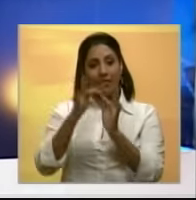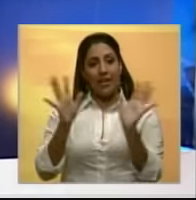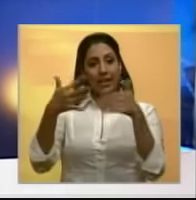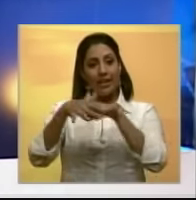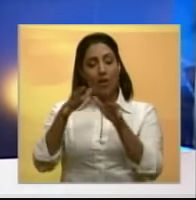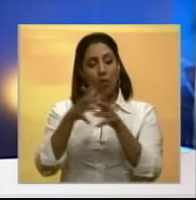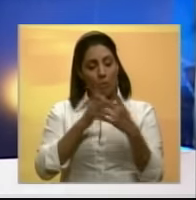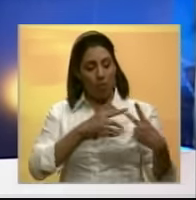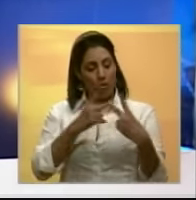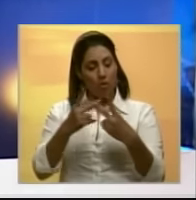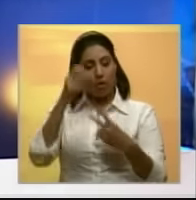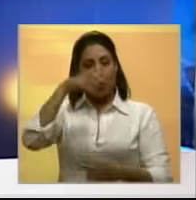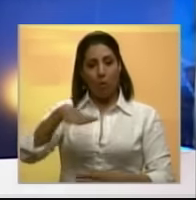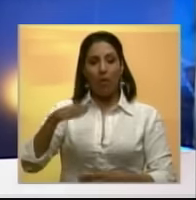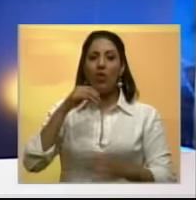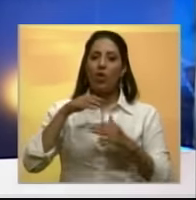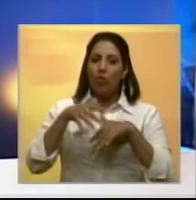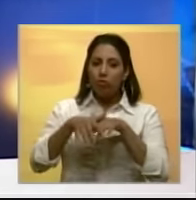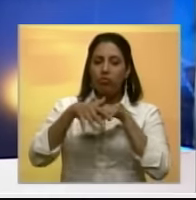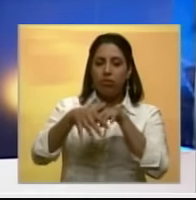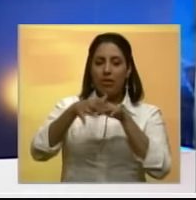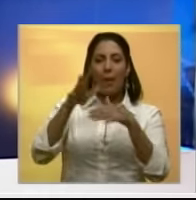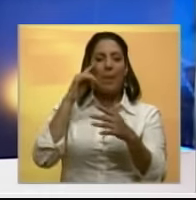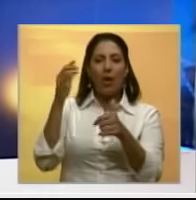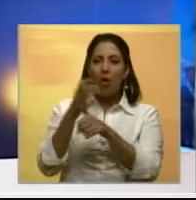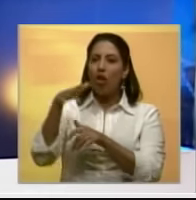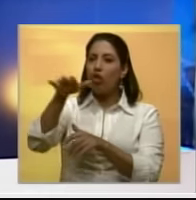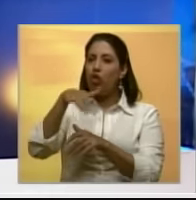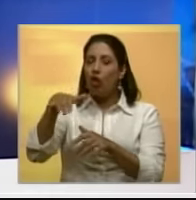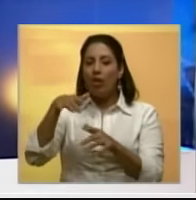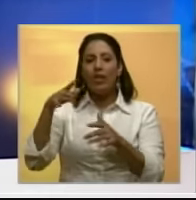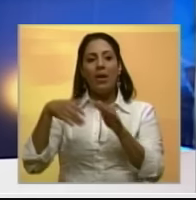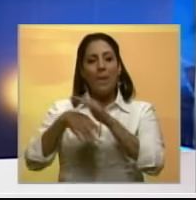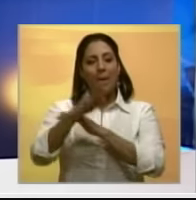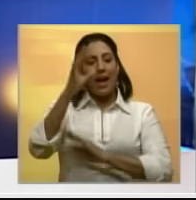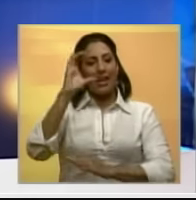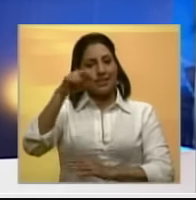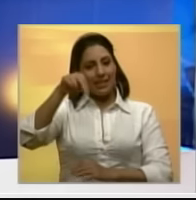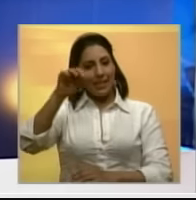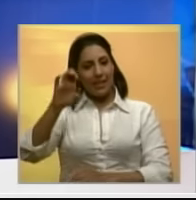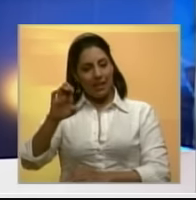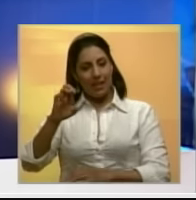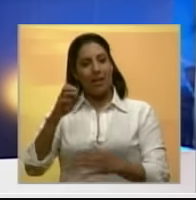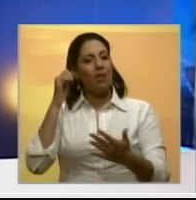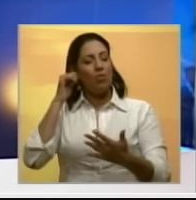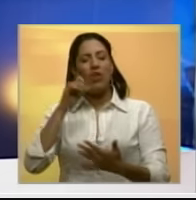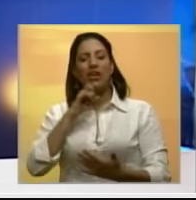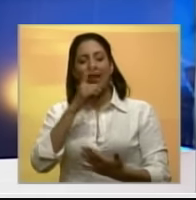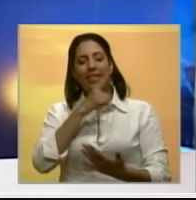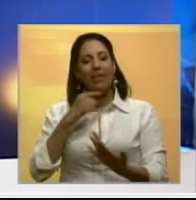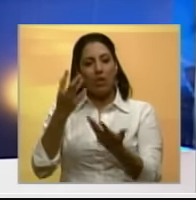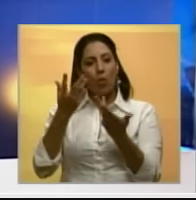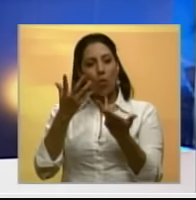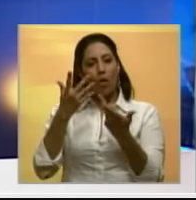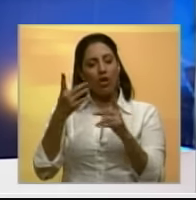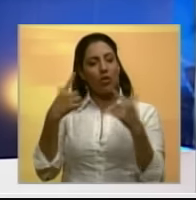del Partido Voluntad Popular se movilizaron para encontrar la marcha que se dirige hacia el Consejo Nacional Electoral. Diana Martínez,